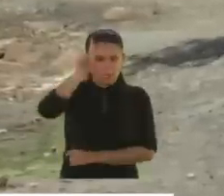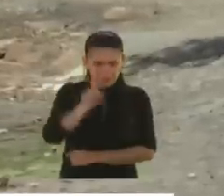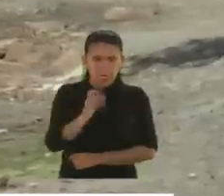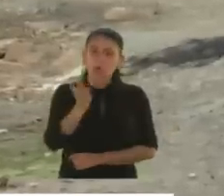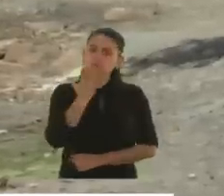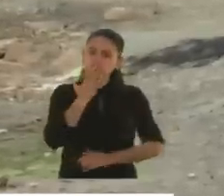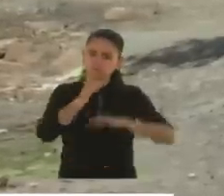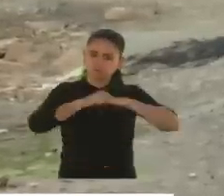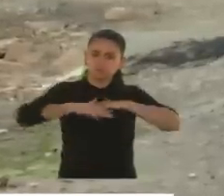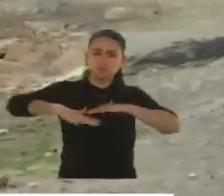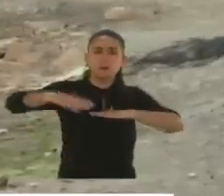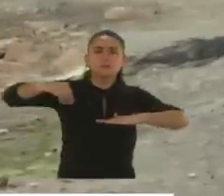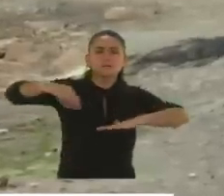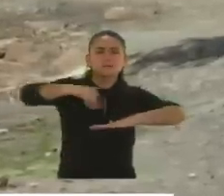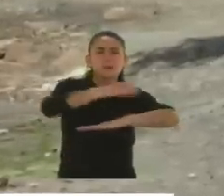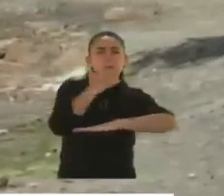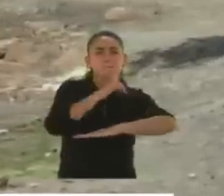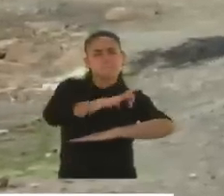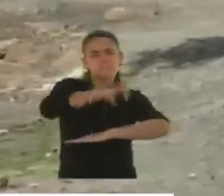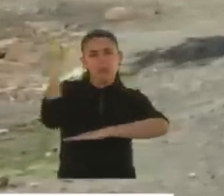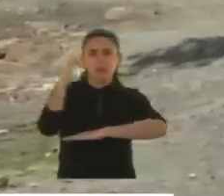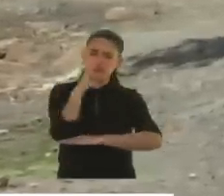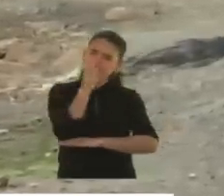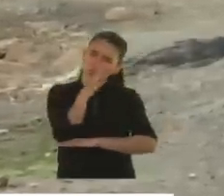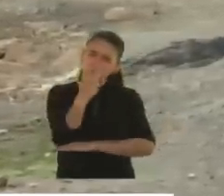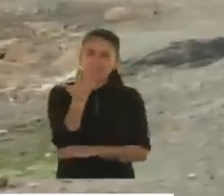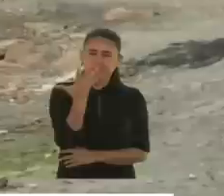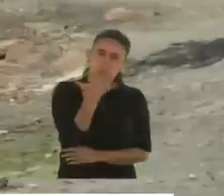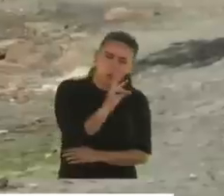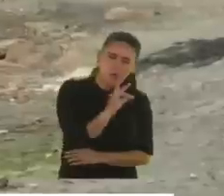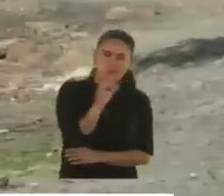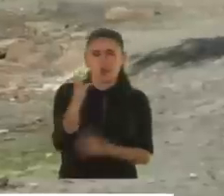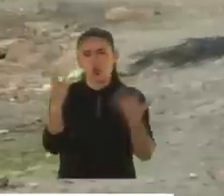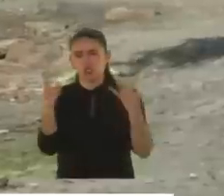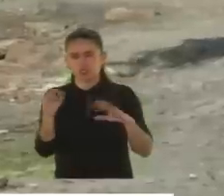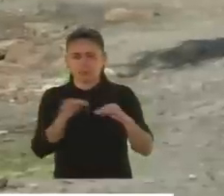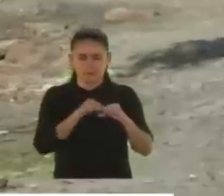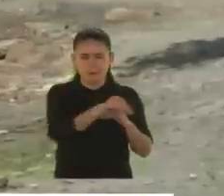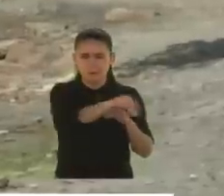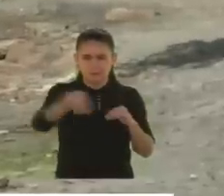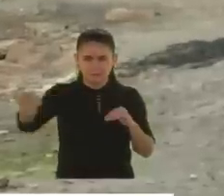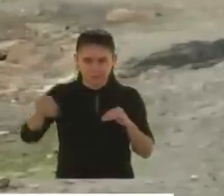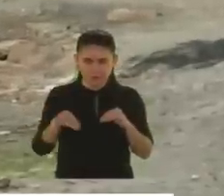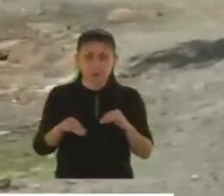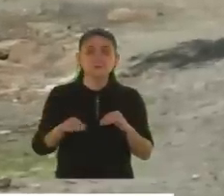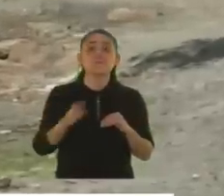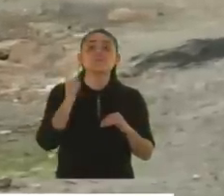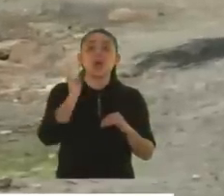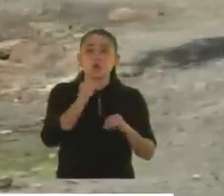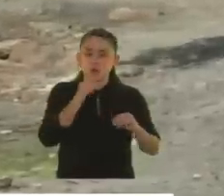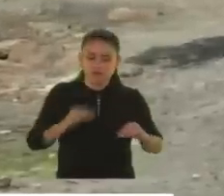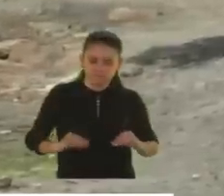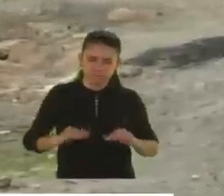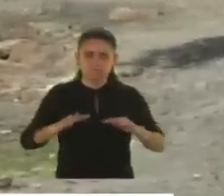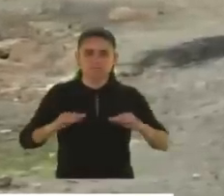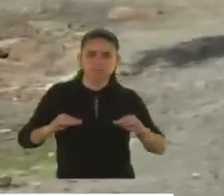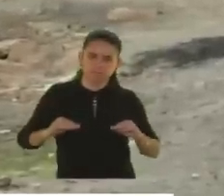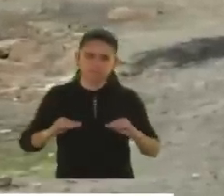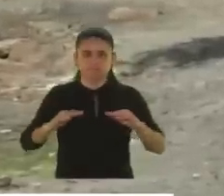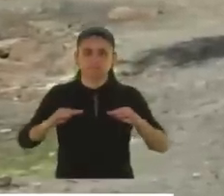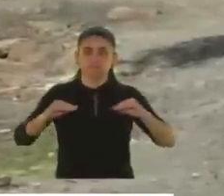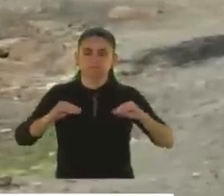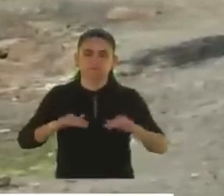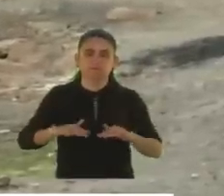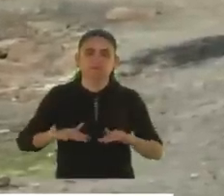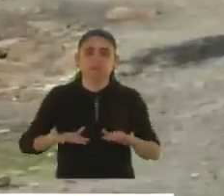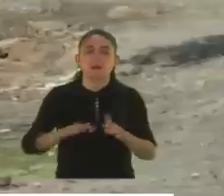playa de arena blanca entre 50 y 80 metros. Hoy, por fenómeno de la erosión costera, se ha reducido